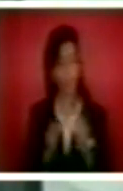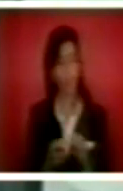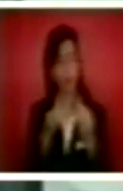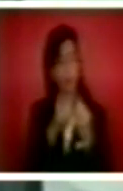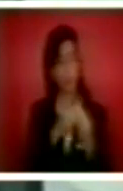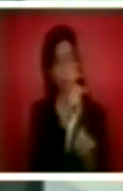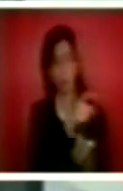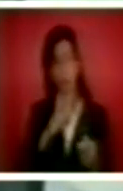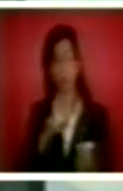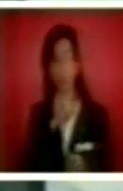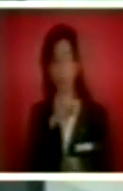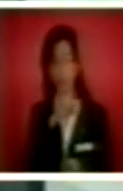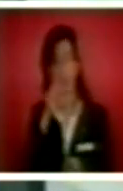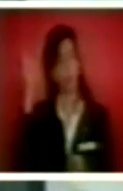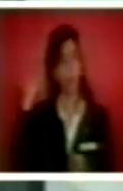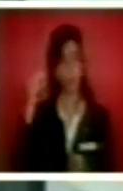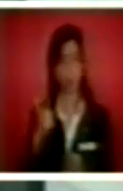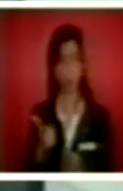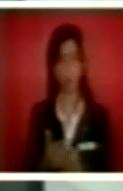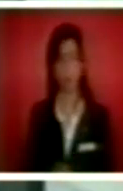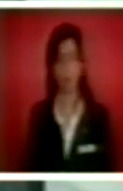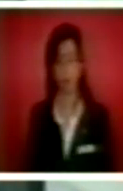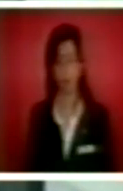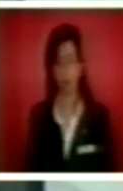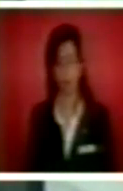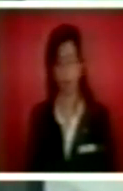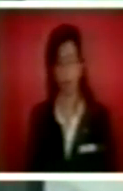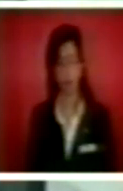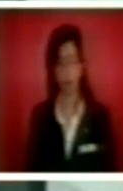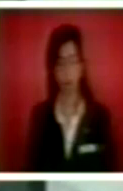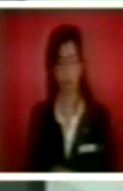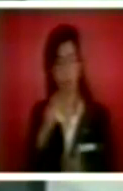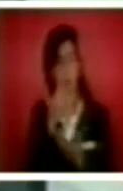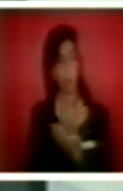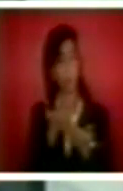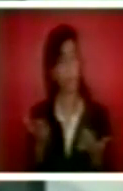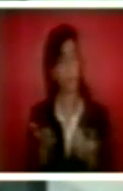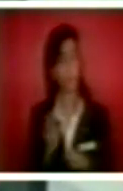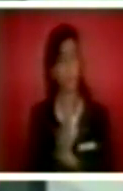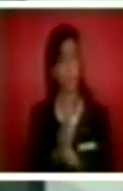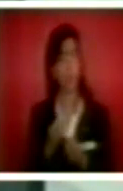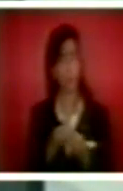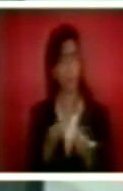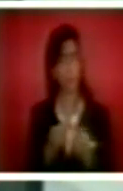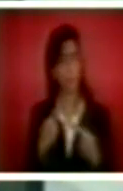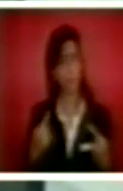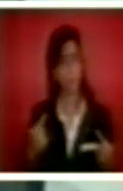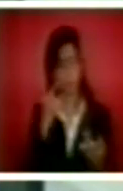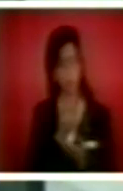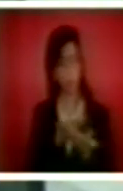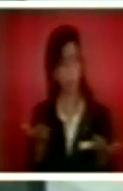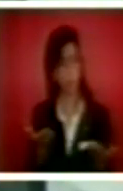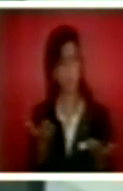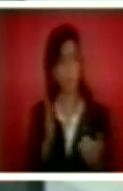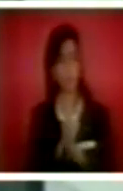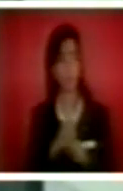de tucumanos que carecían de estos servicios básicos. Señores, hemos echado la base de